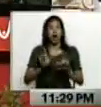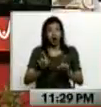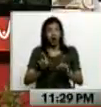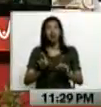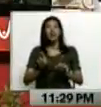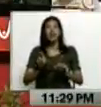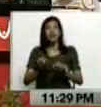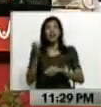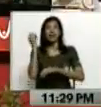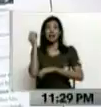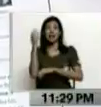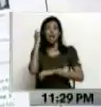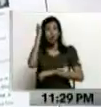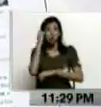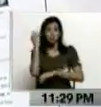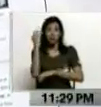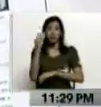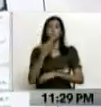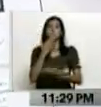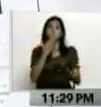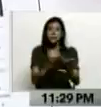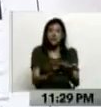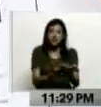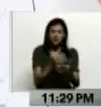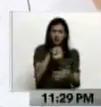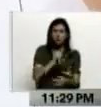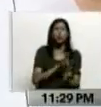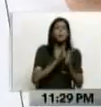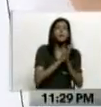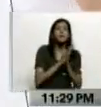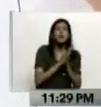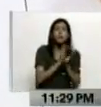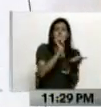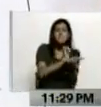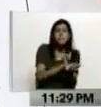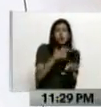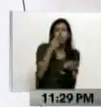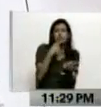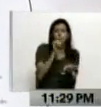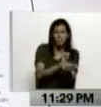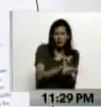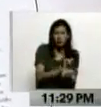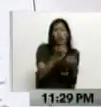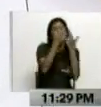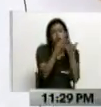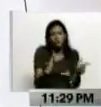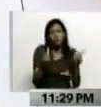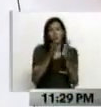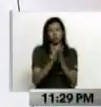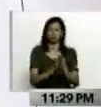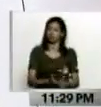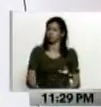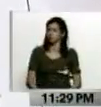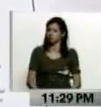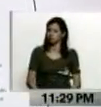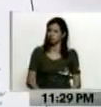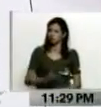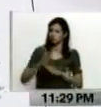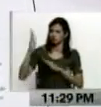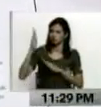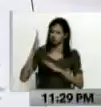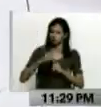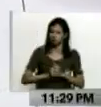ah el parlamento europeo Pide a Venezuela que libere a los presos políticos y por qué se meten aquí entonces